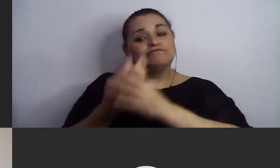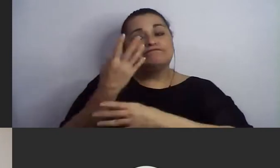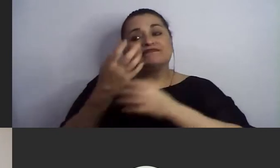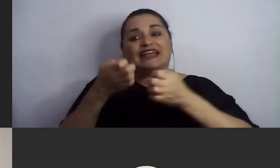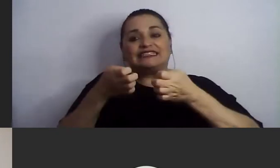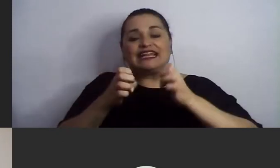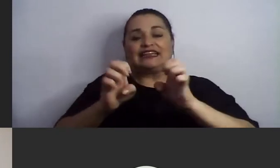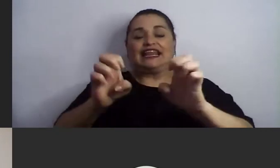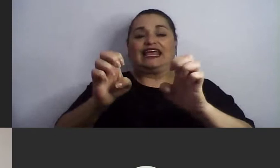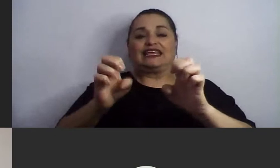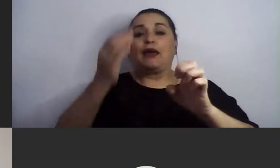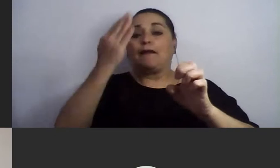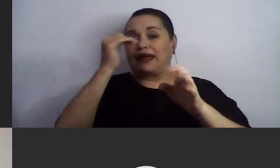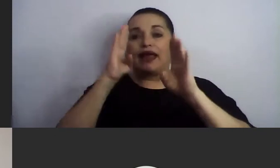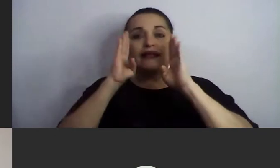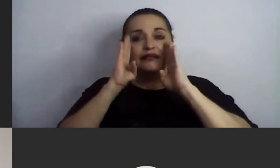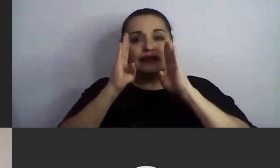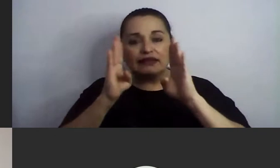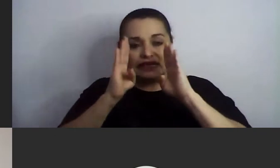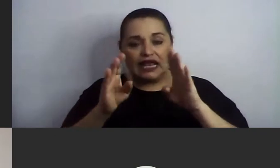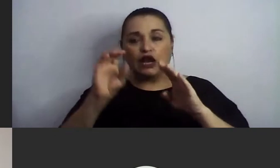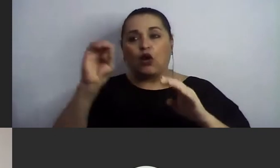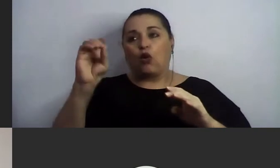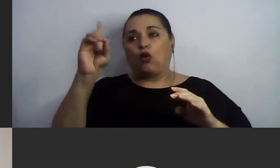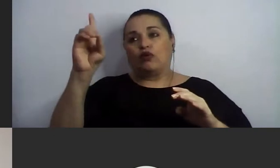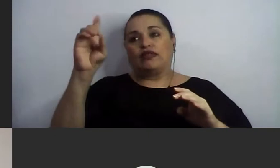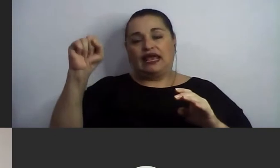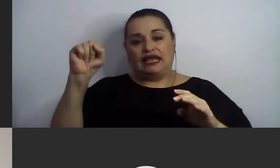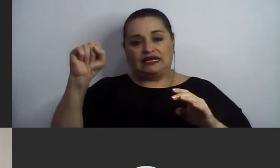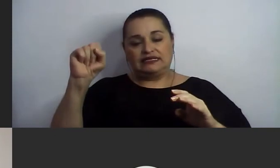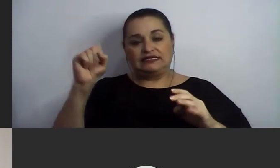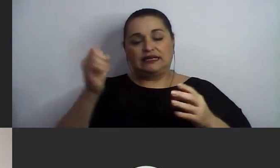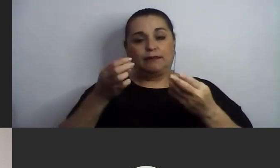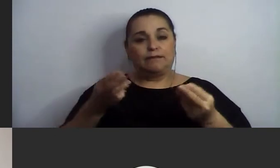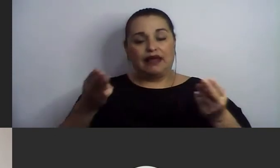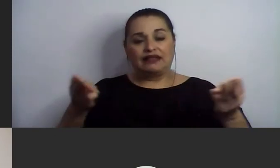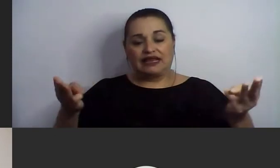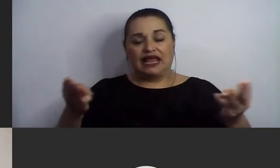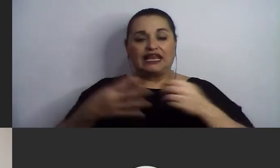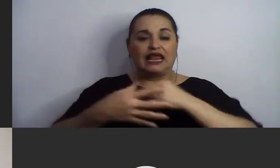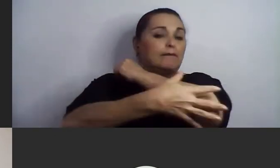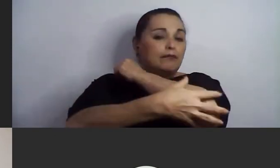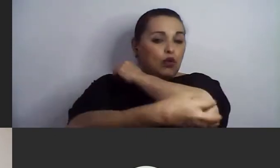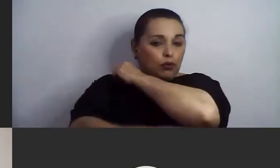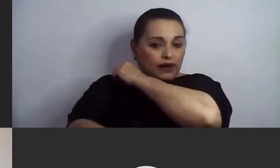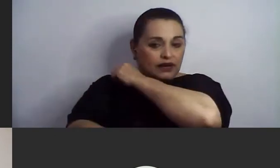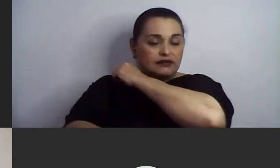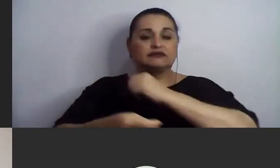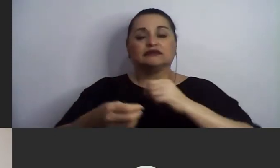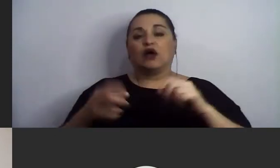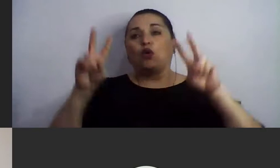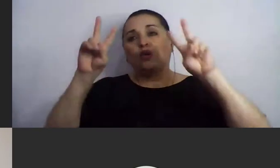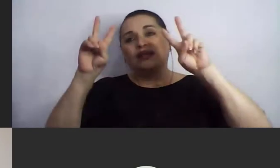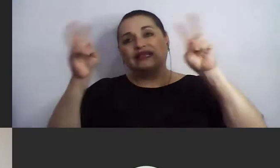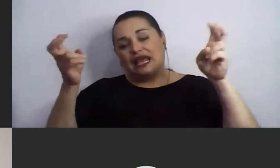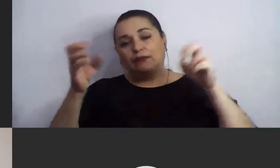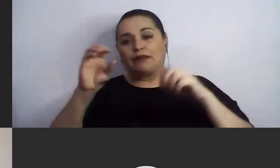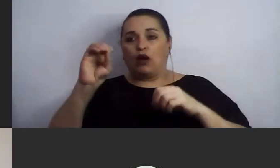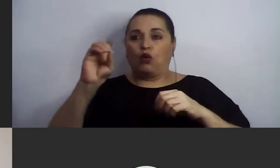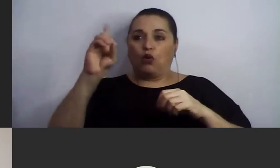básicamente para atender por ejemplo el ODS en materia de pobreza verdad o el tema del